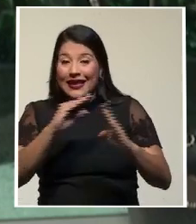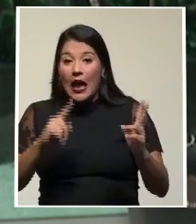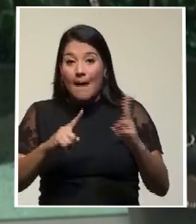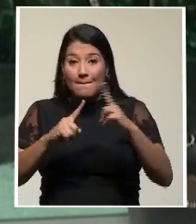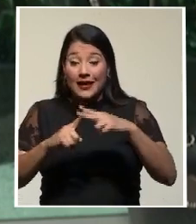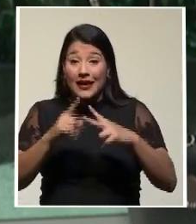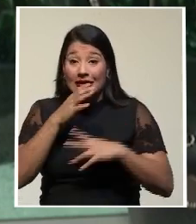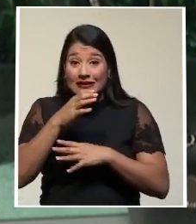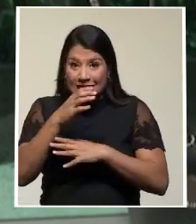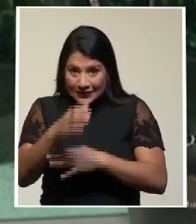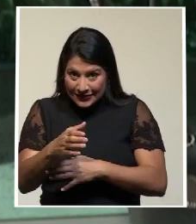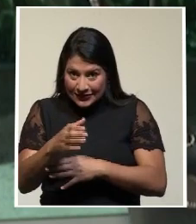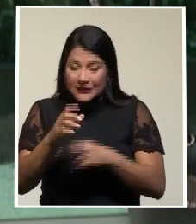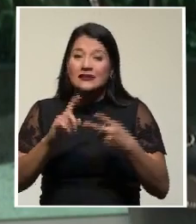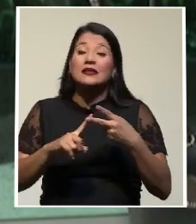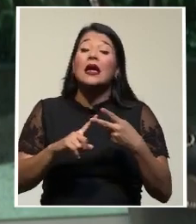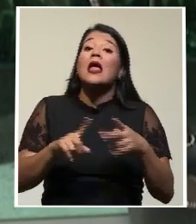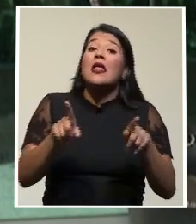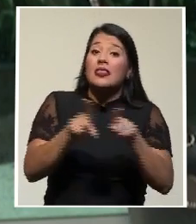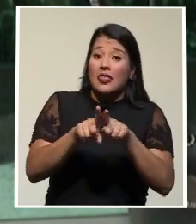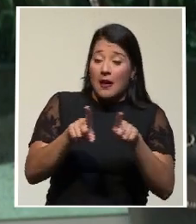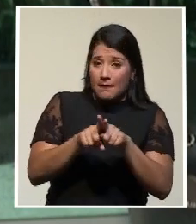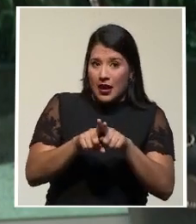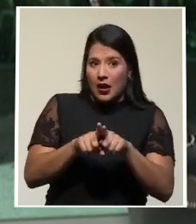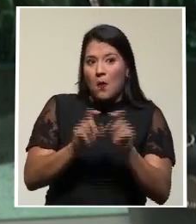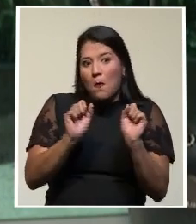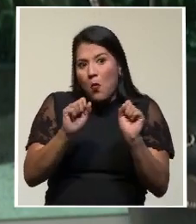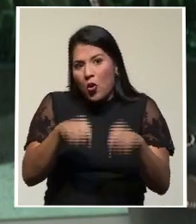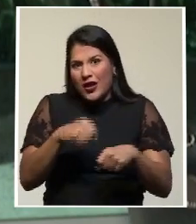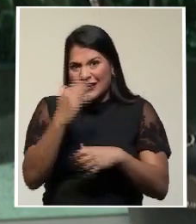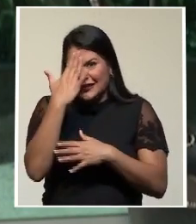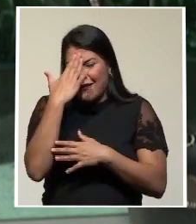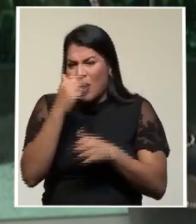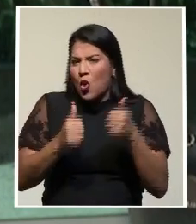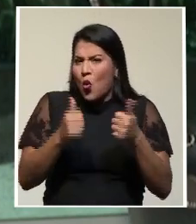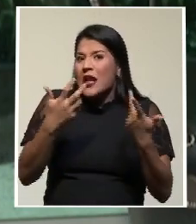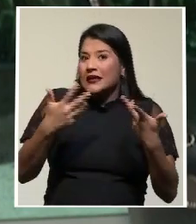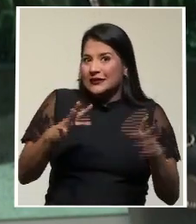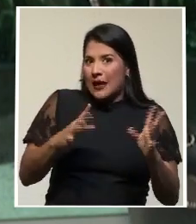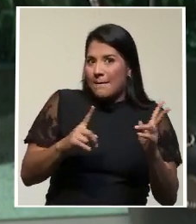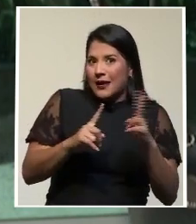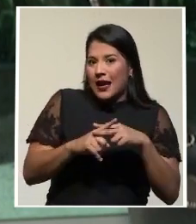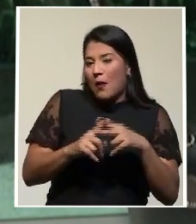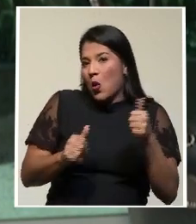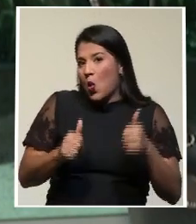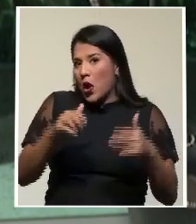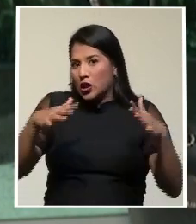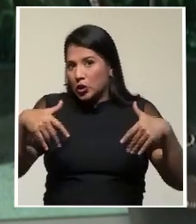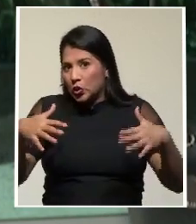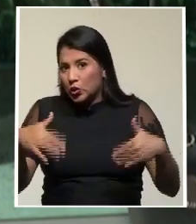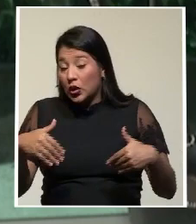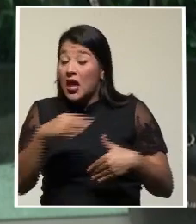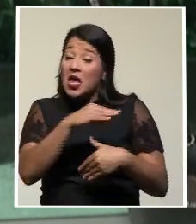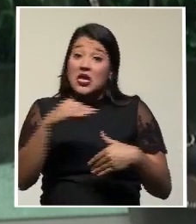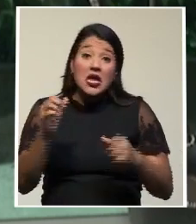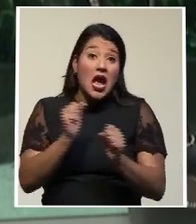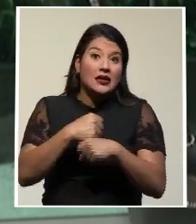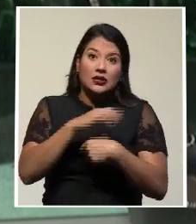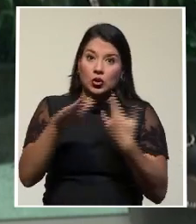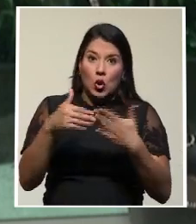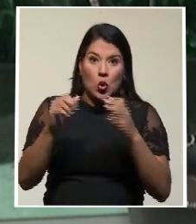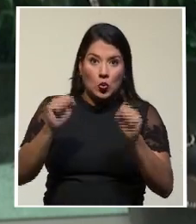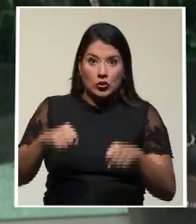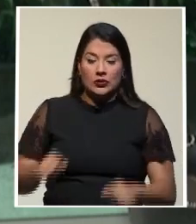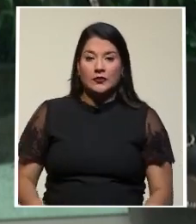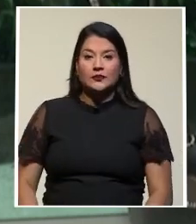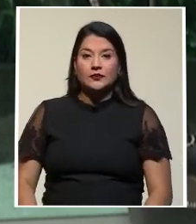ya están atendidas en los considerandos, si hay interpretaciones auténticas o no, y hacer todos los alcances.